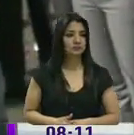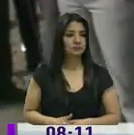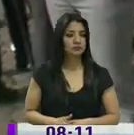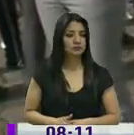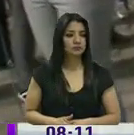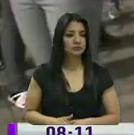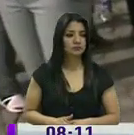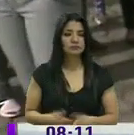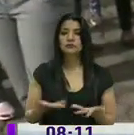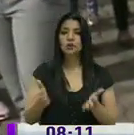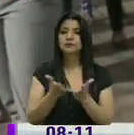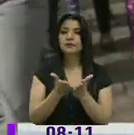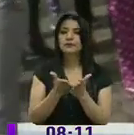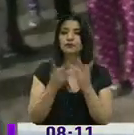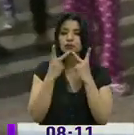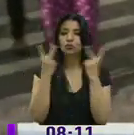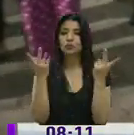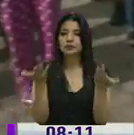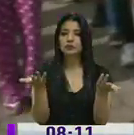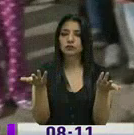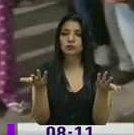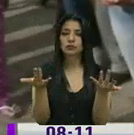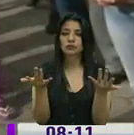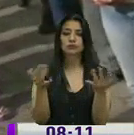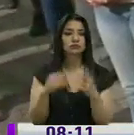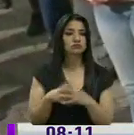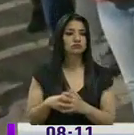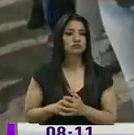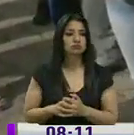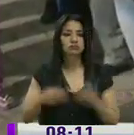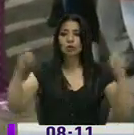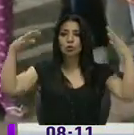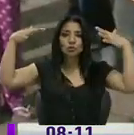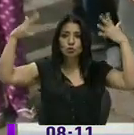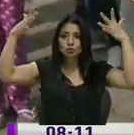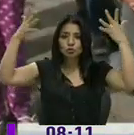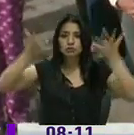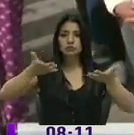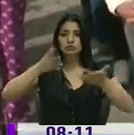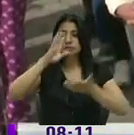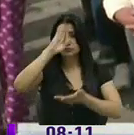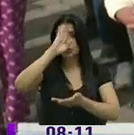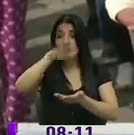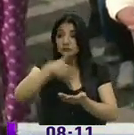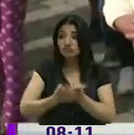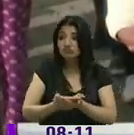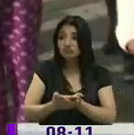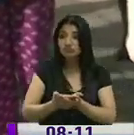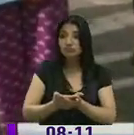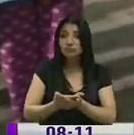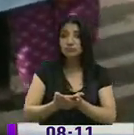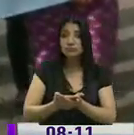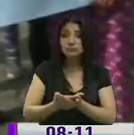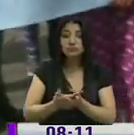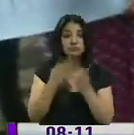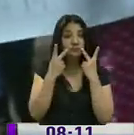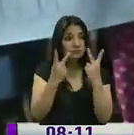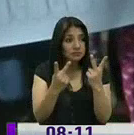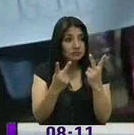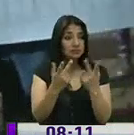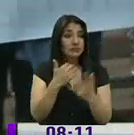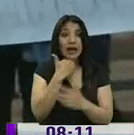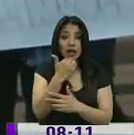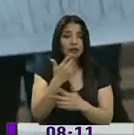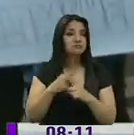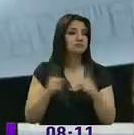servicio público y sinceramente la policía llega a evidenciar los daños pero